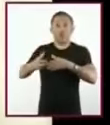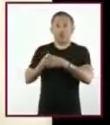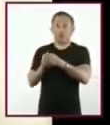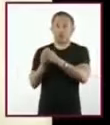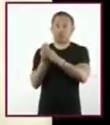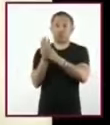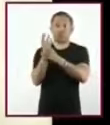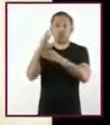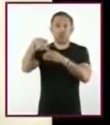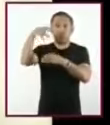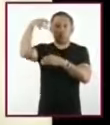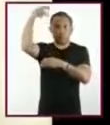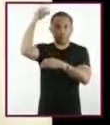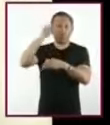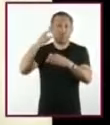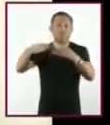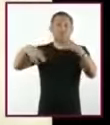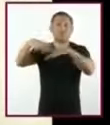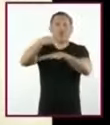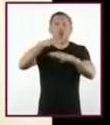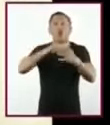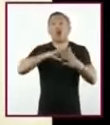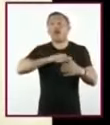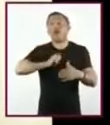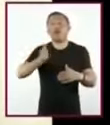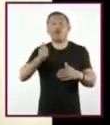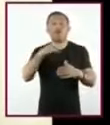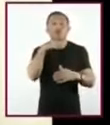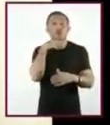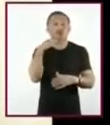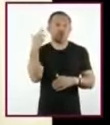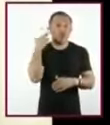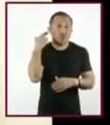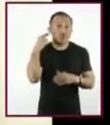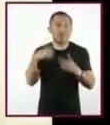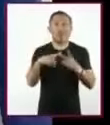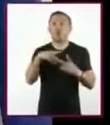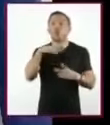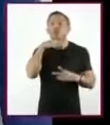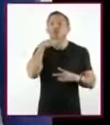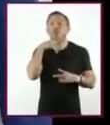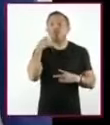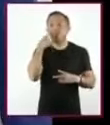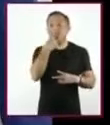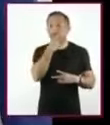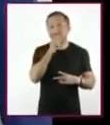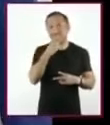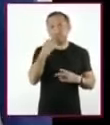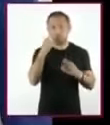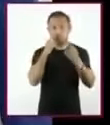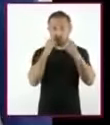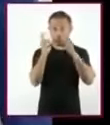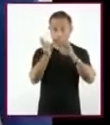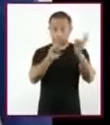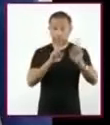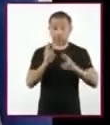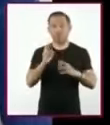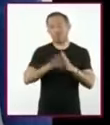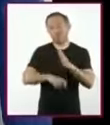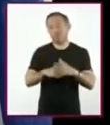hay contaminación sónica, claro, o contaminación visual y contaminación emocional. No, bueno, vamos a seguir platicando